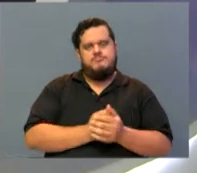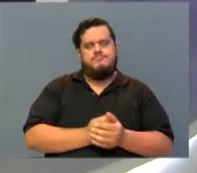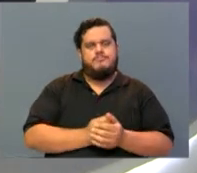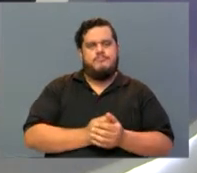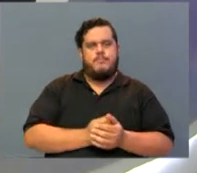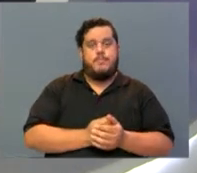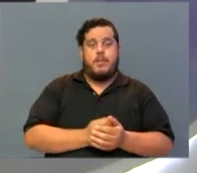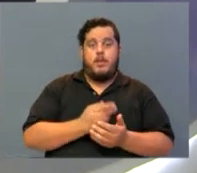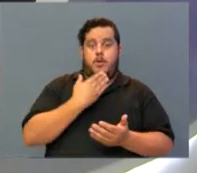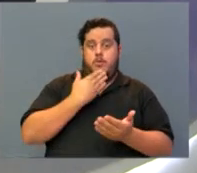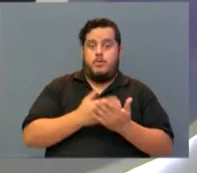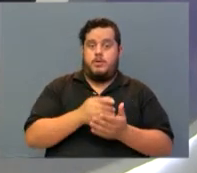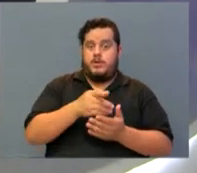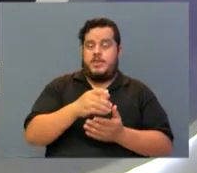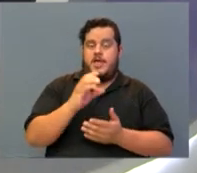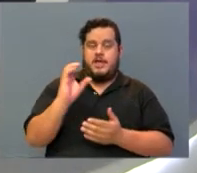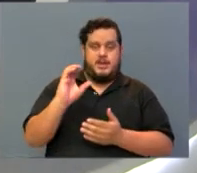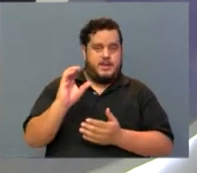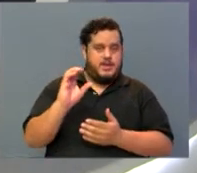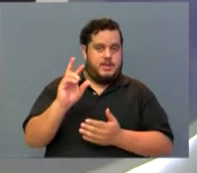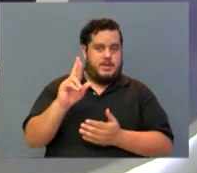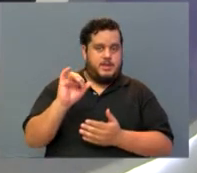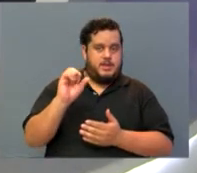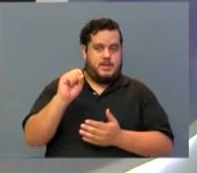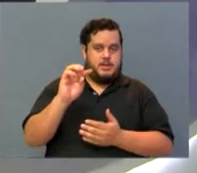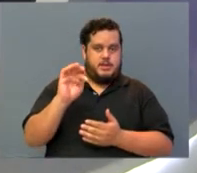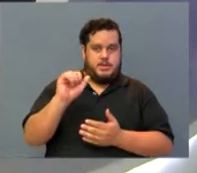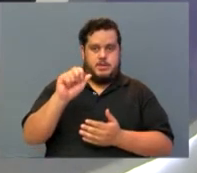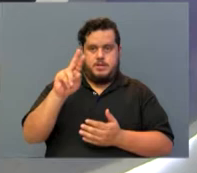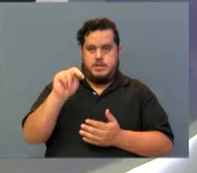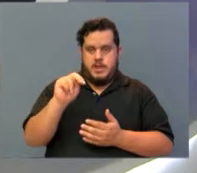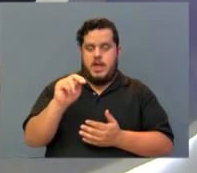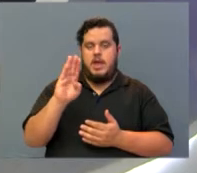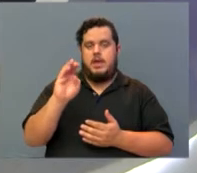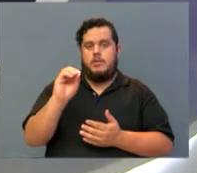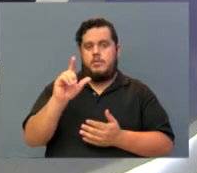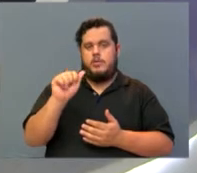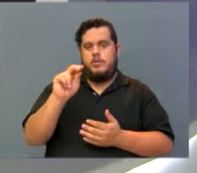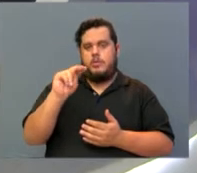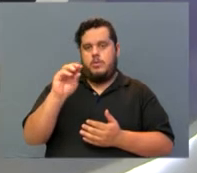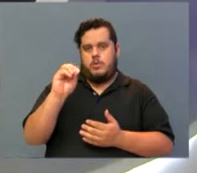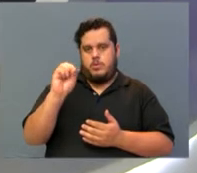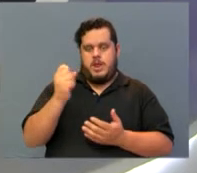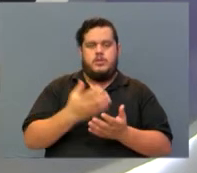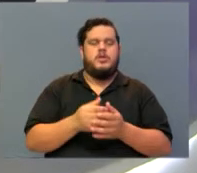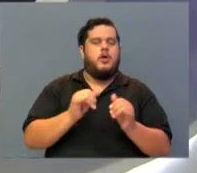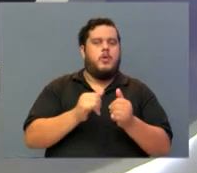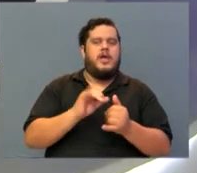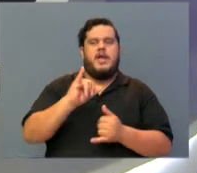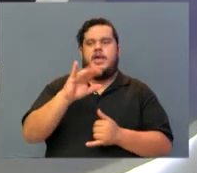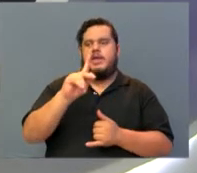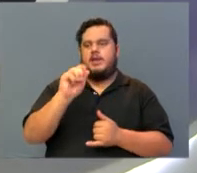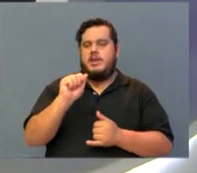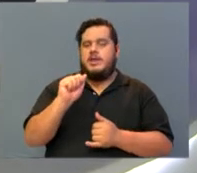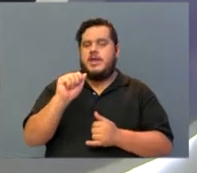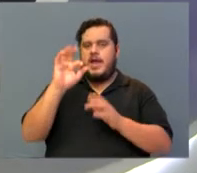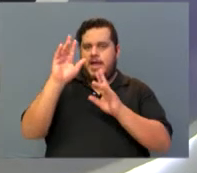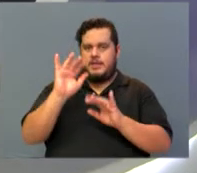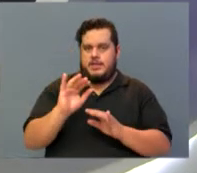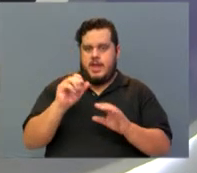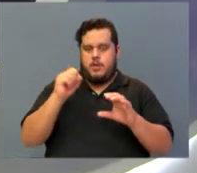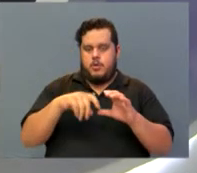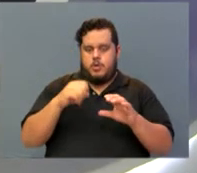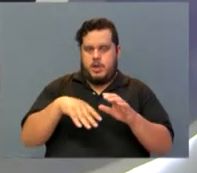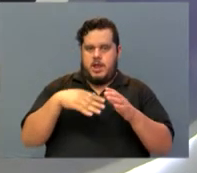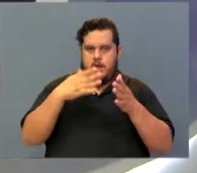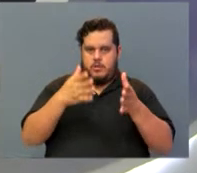Bueno, ahí está Cristian Bolaños. Cristian Bolaños Navarro, que es el protagonista del día de hoy, juega en el ICA Star, goleador del torneo